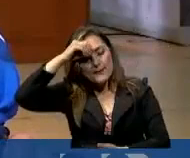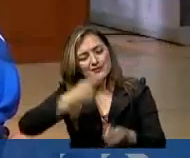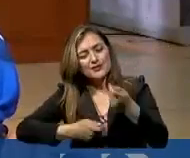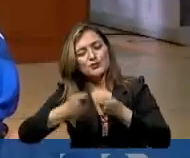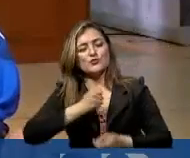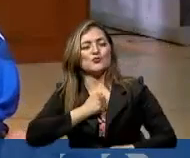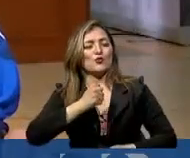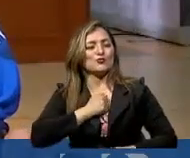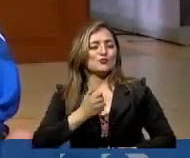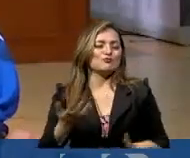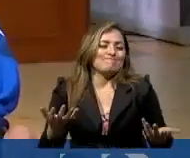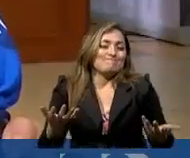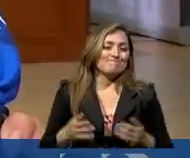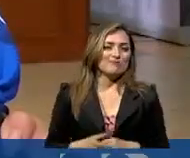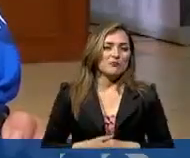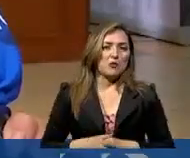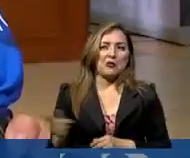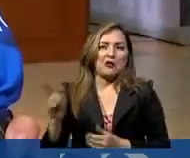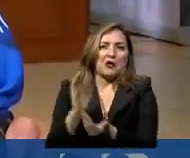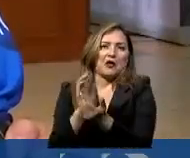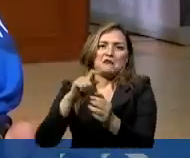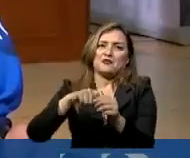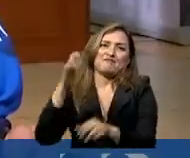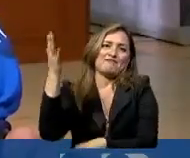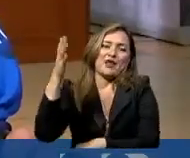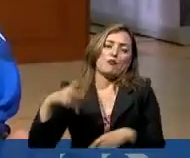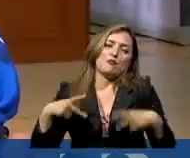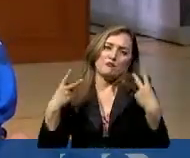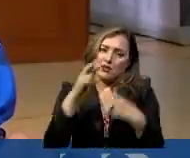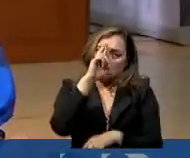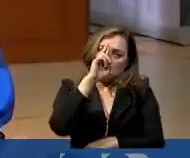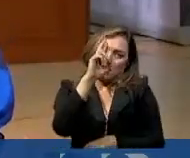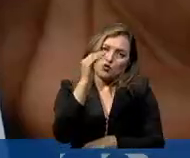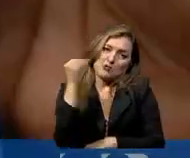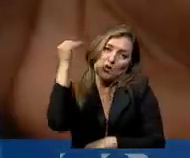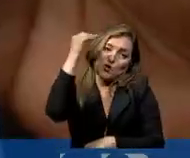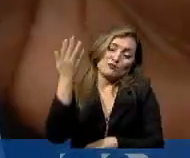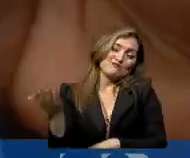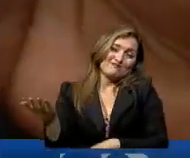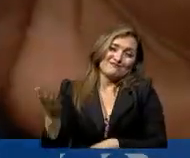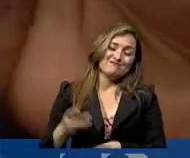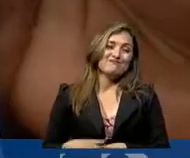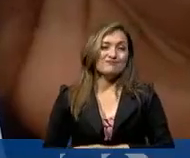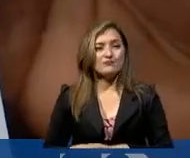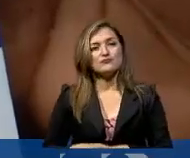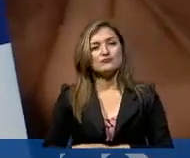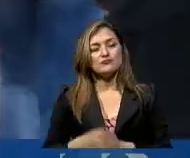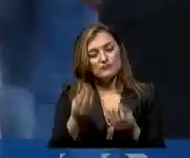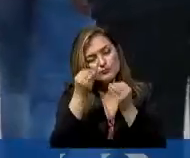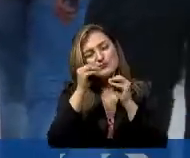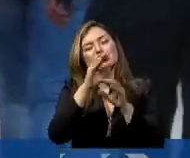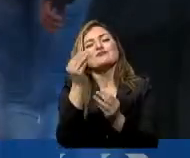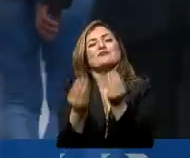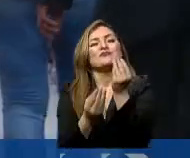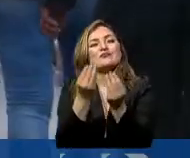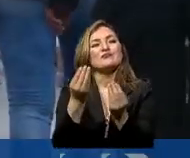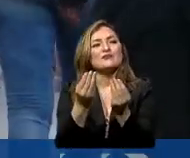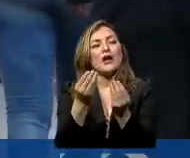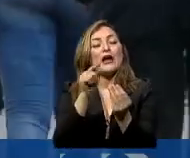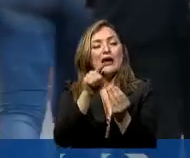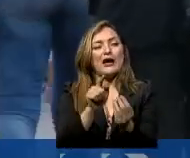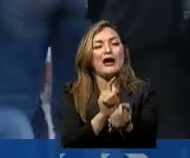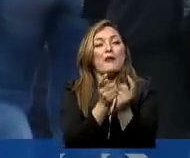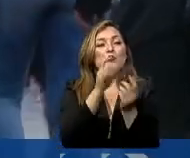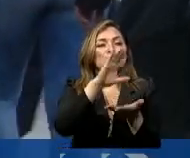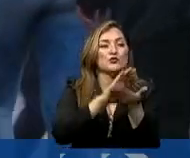económicos, ya que no tienen seguridad social, pues que tengan una vida digna cuando son mayores de edad. Luego de este informe se espera realizar una reubicación